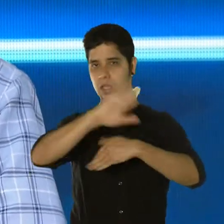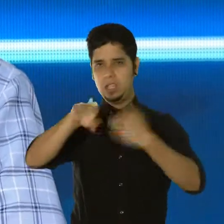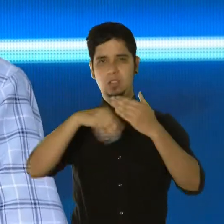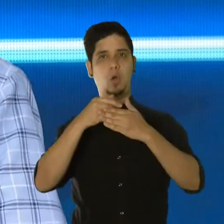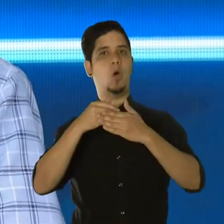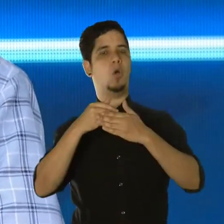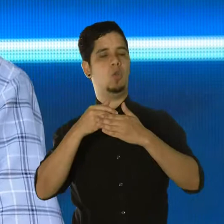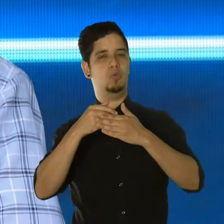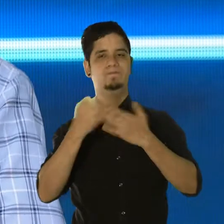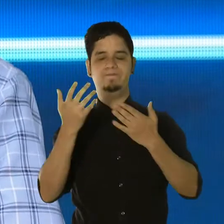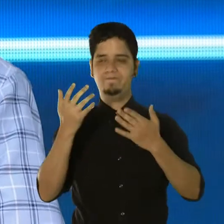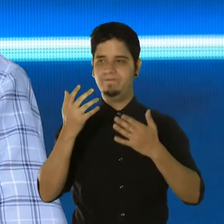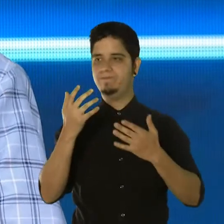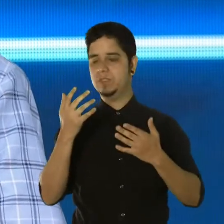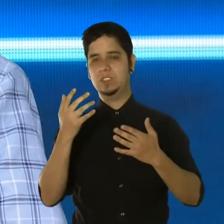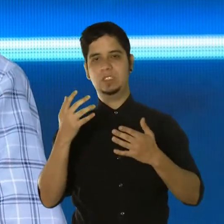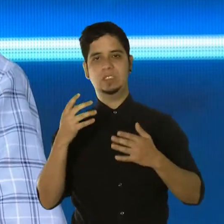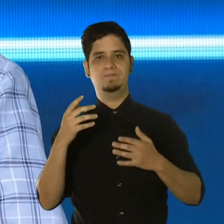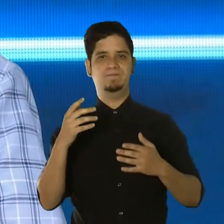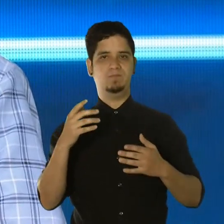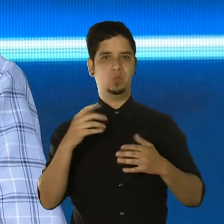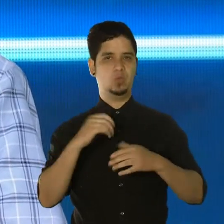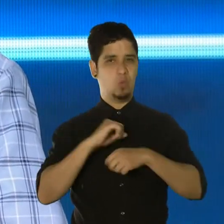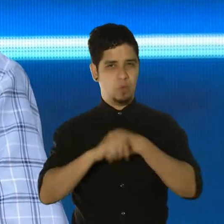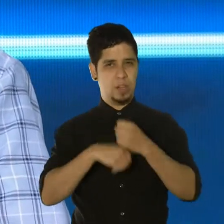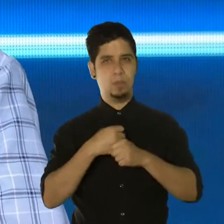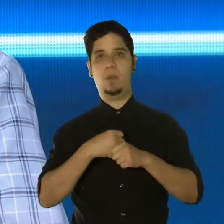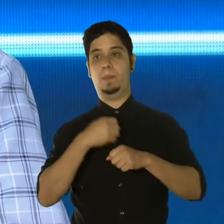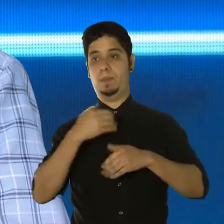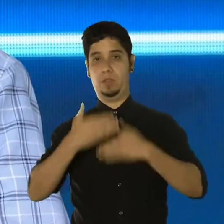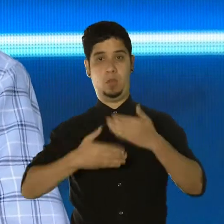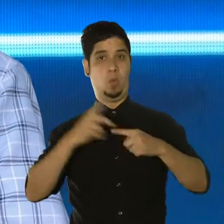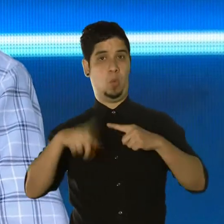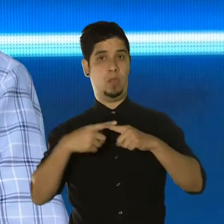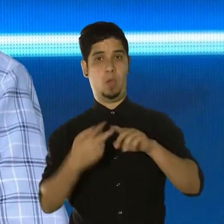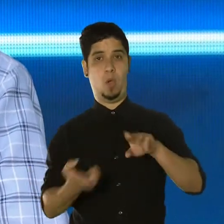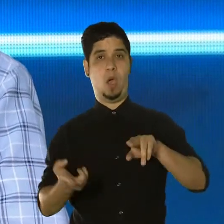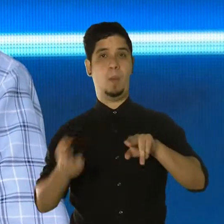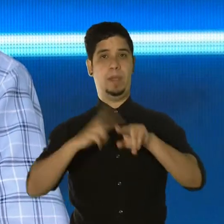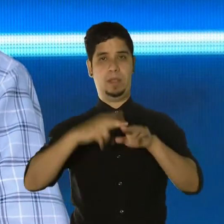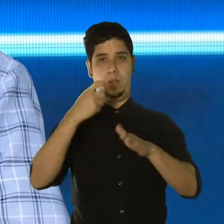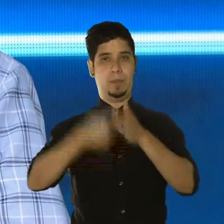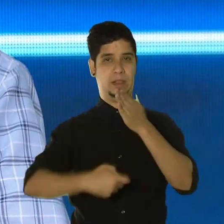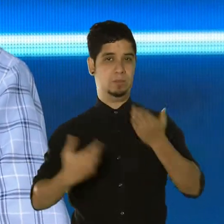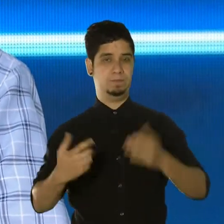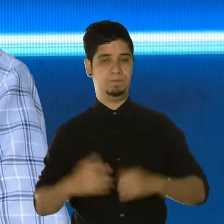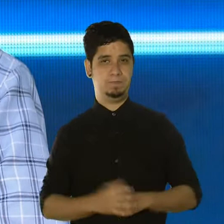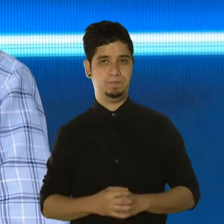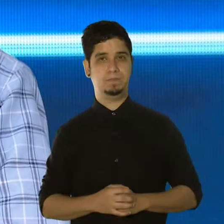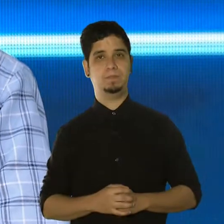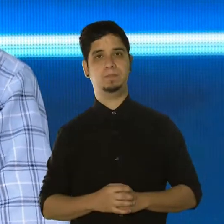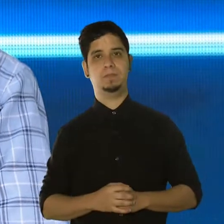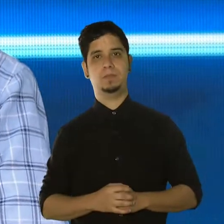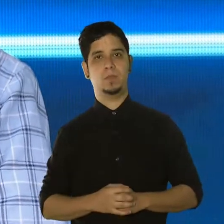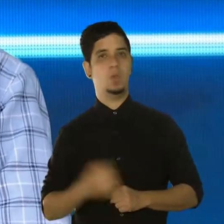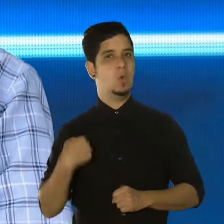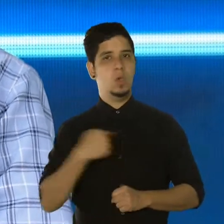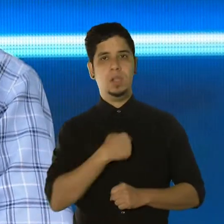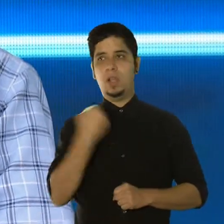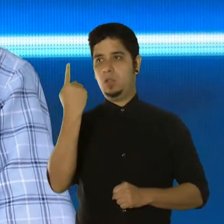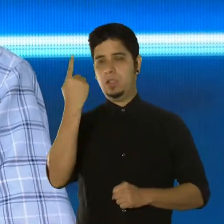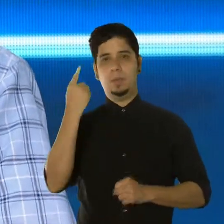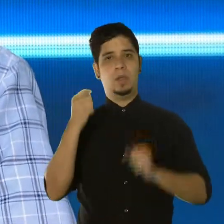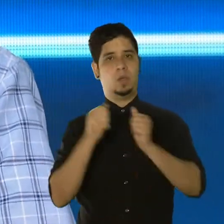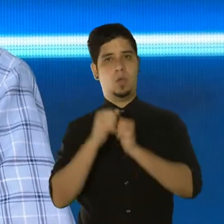alzas que se dan. Nuestra lucha ha sido siempre con el Departamento de Asuntos del